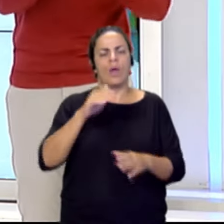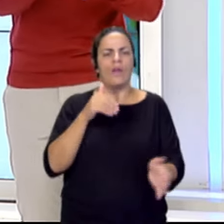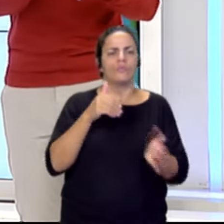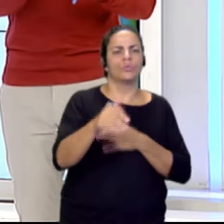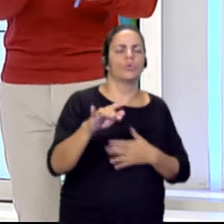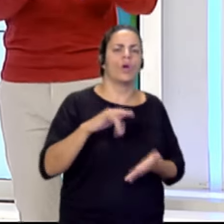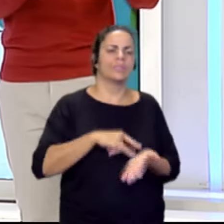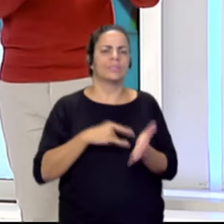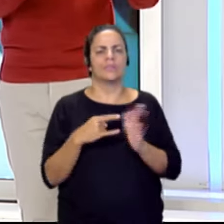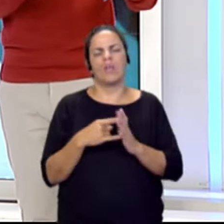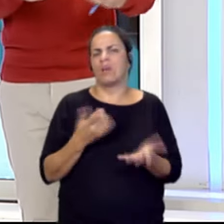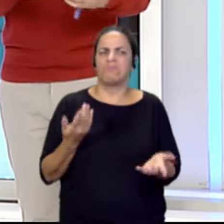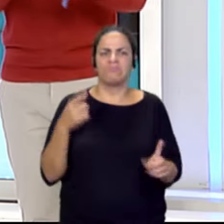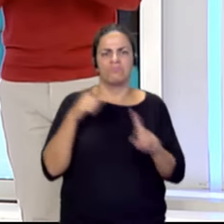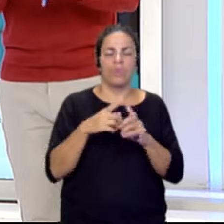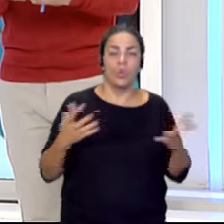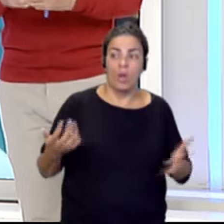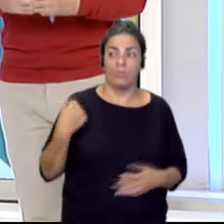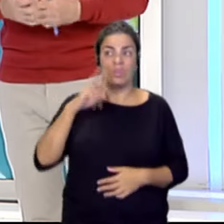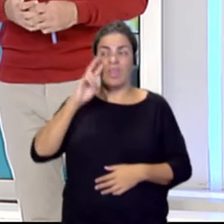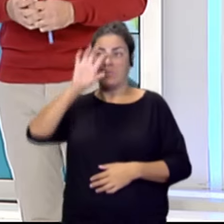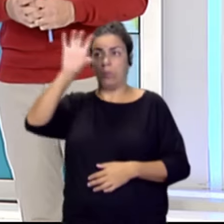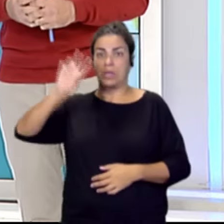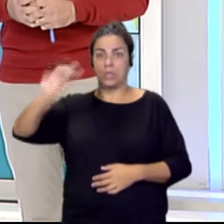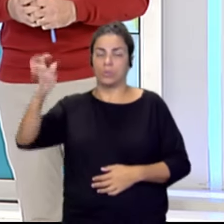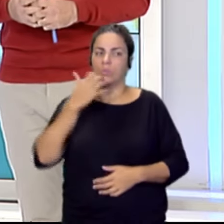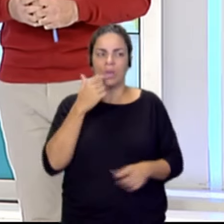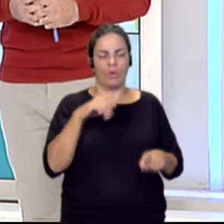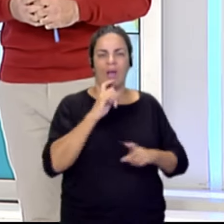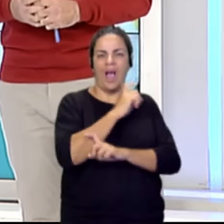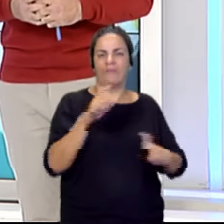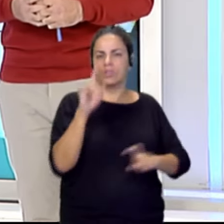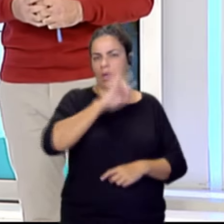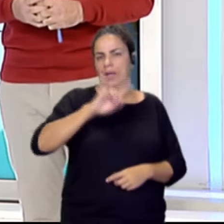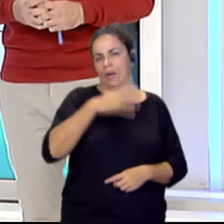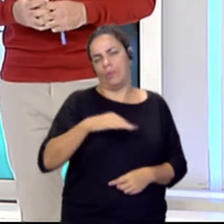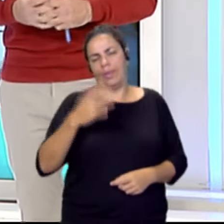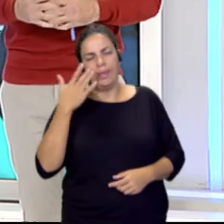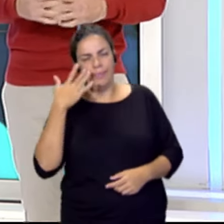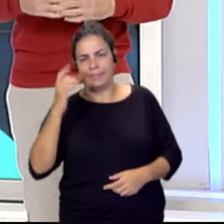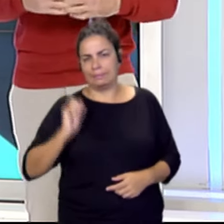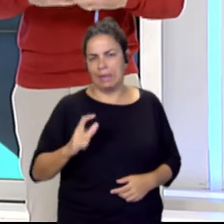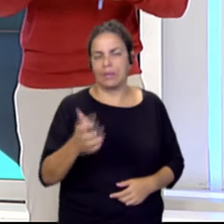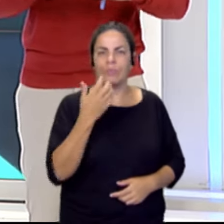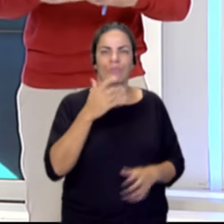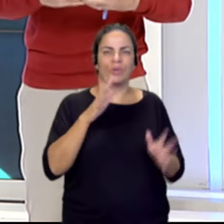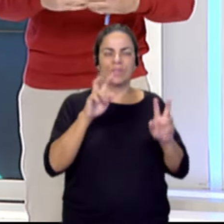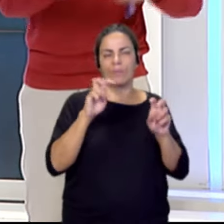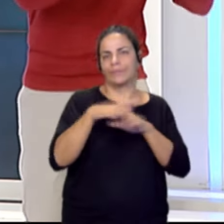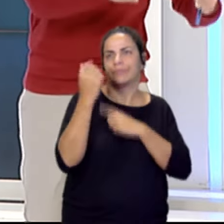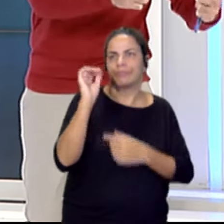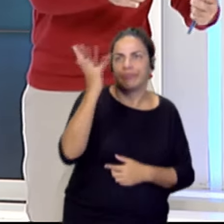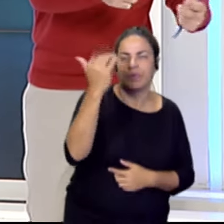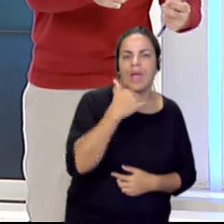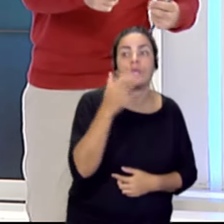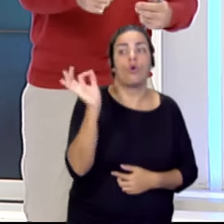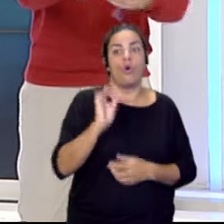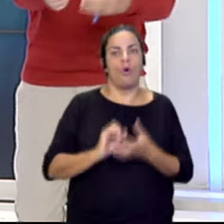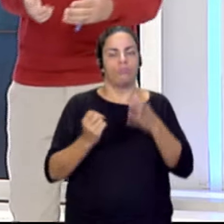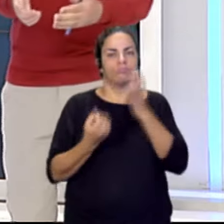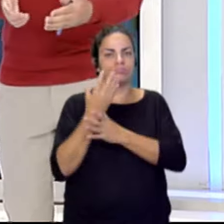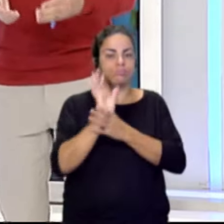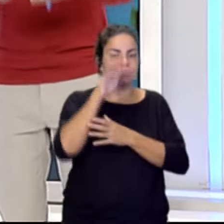otros países, desde advertencias que en Canarias nos pueden resultar cercanas como fenómenos atmosféricos o una erupción, hasta incluso la búsqueda